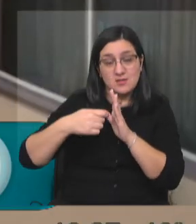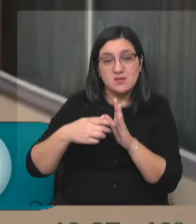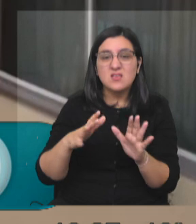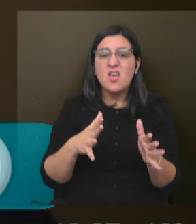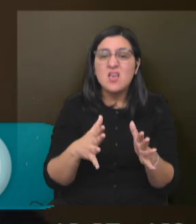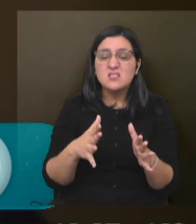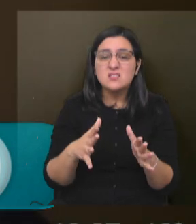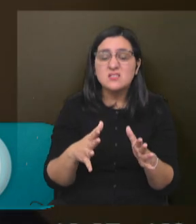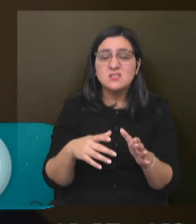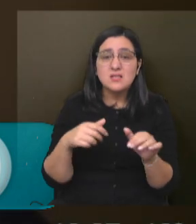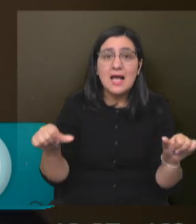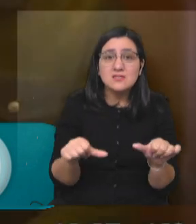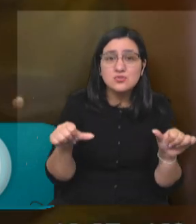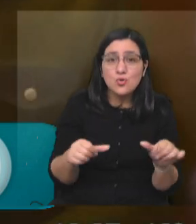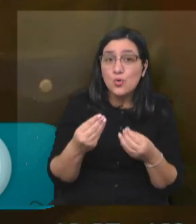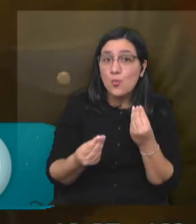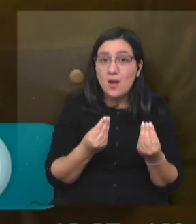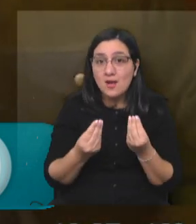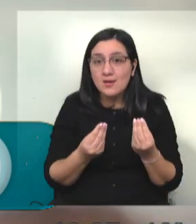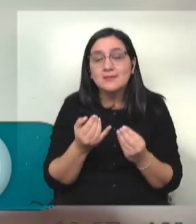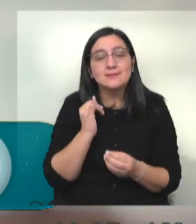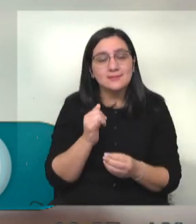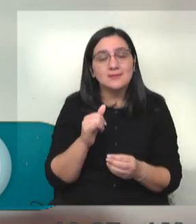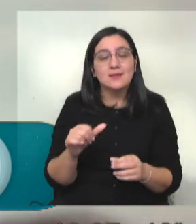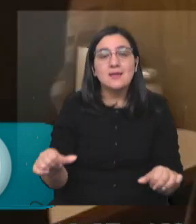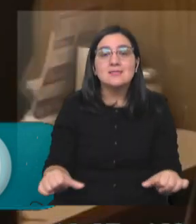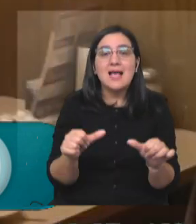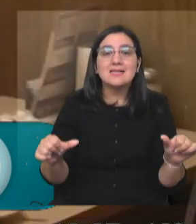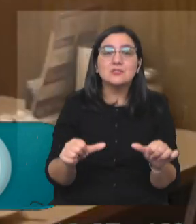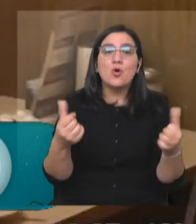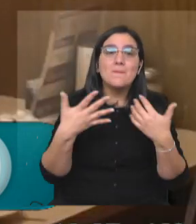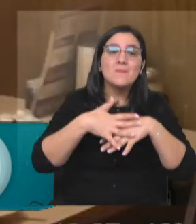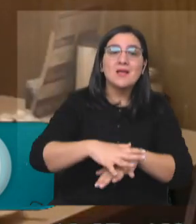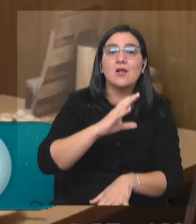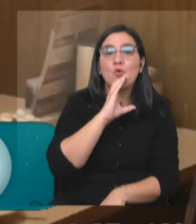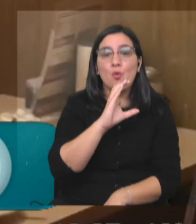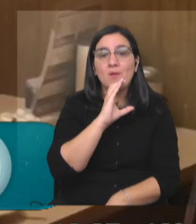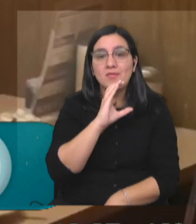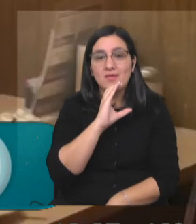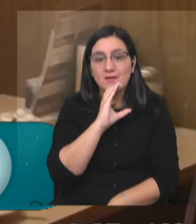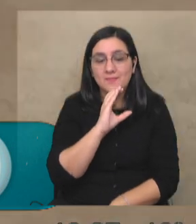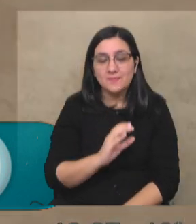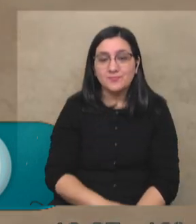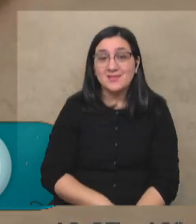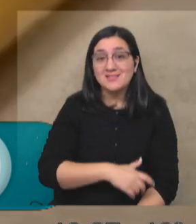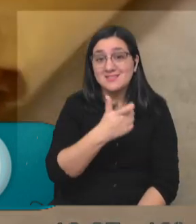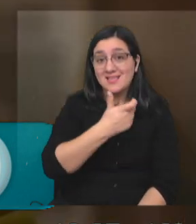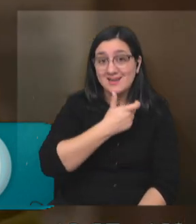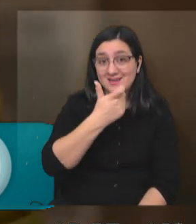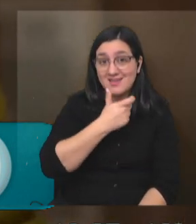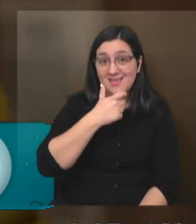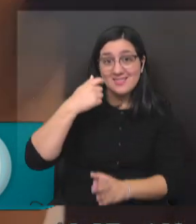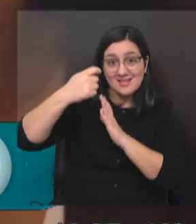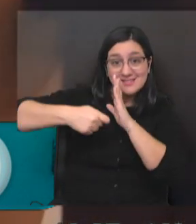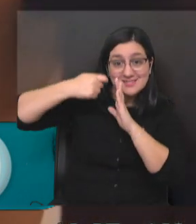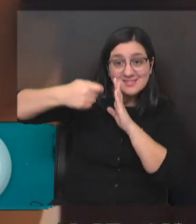acción? Es una película de acción, es una suerte de comedia que se ríe del cine